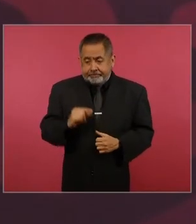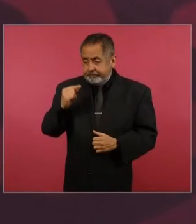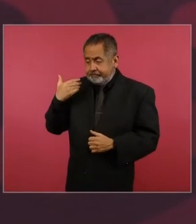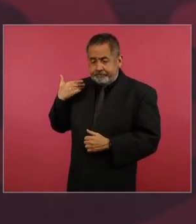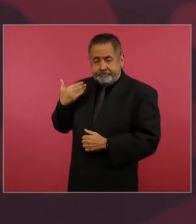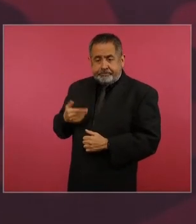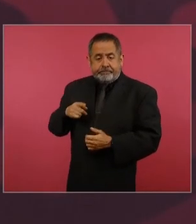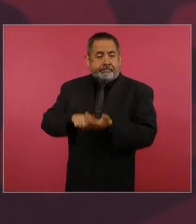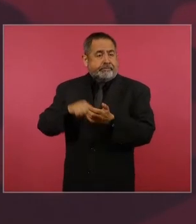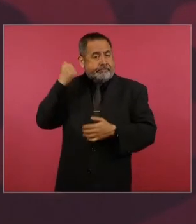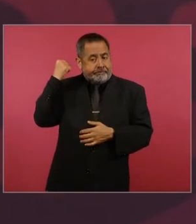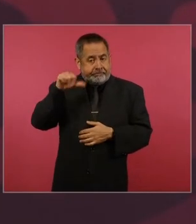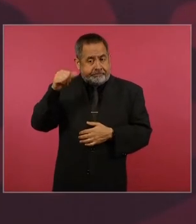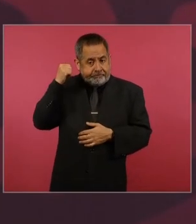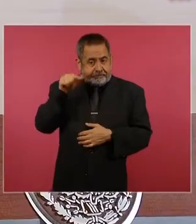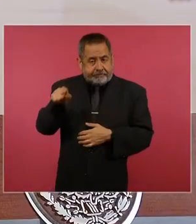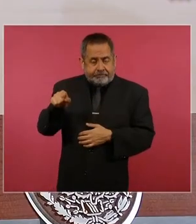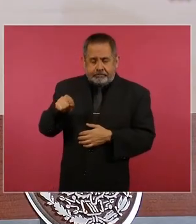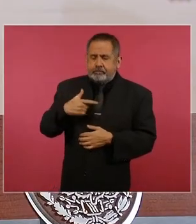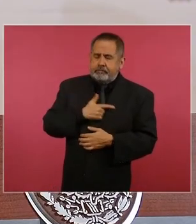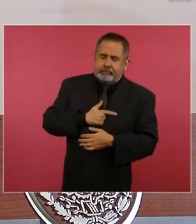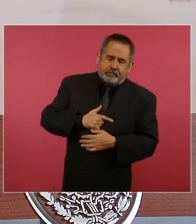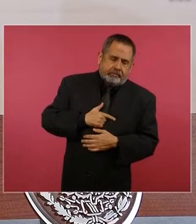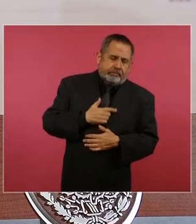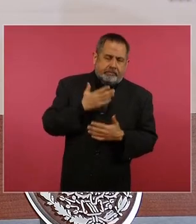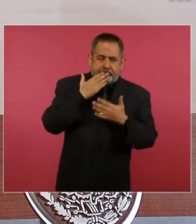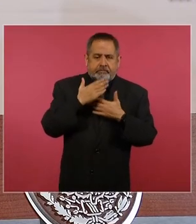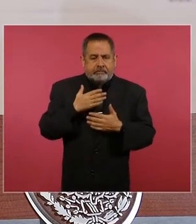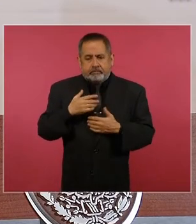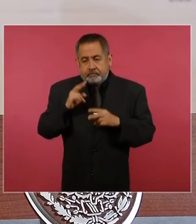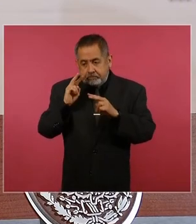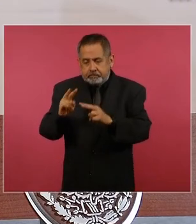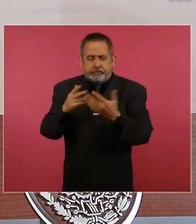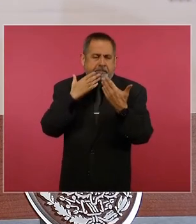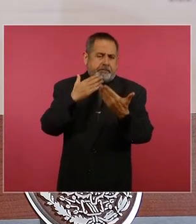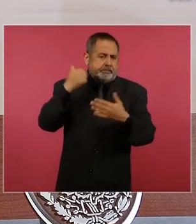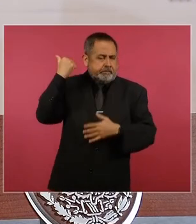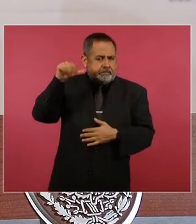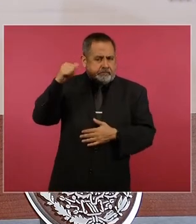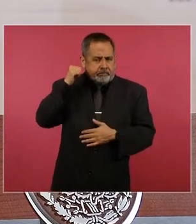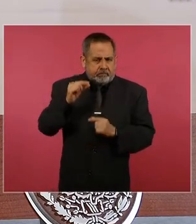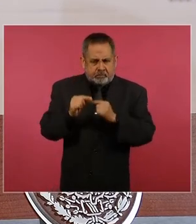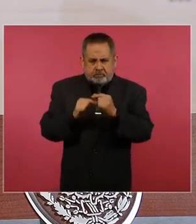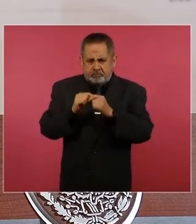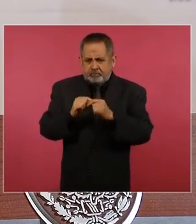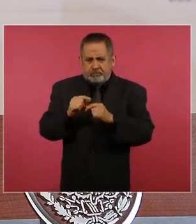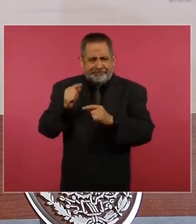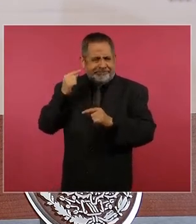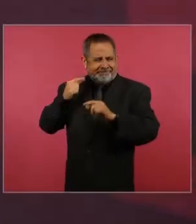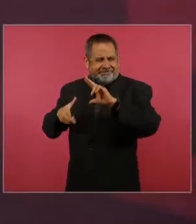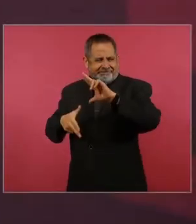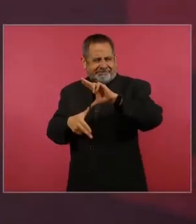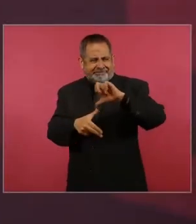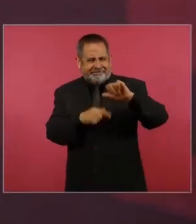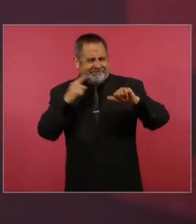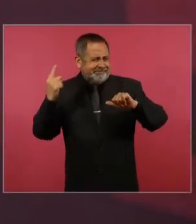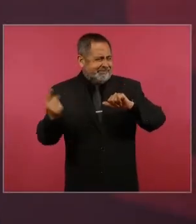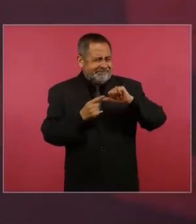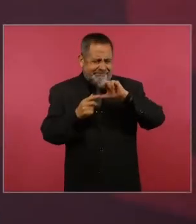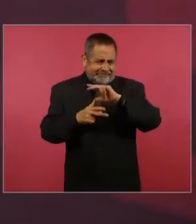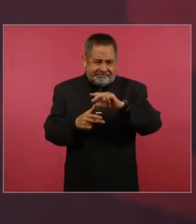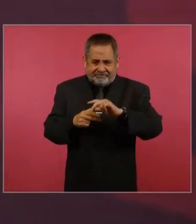últimamente en Acapulco, que nos da muchísimo gusto, a poco tiempo del huracán,